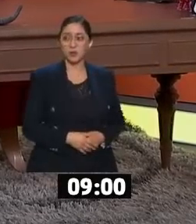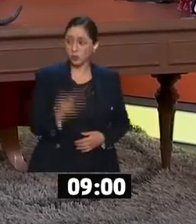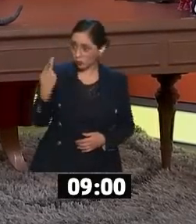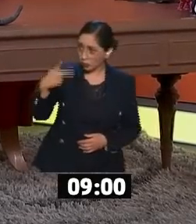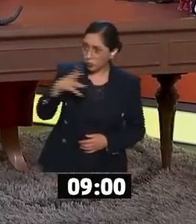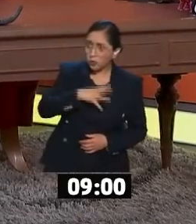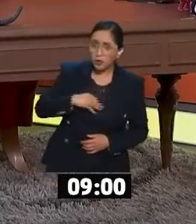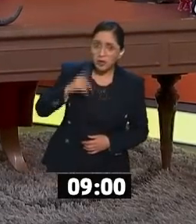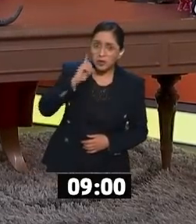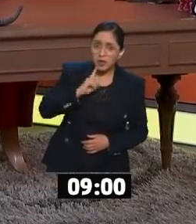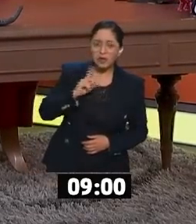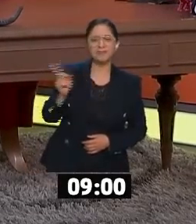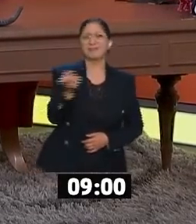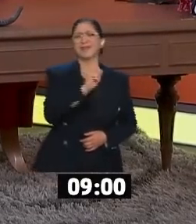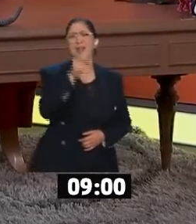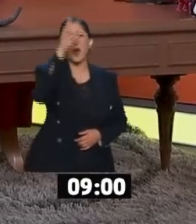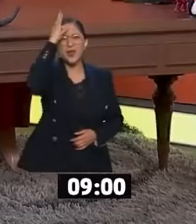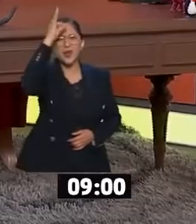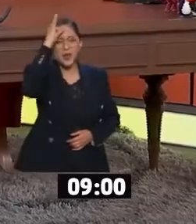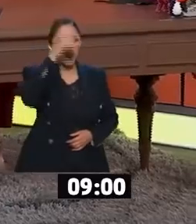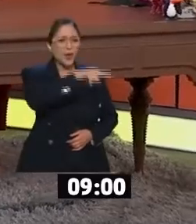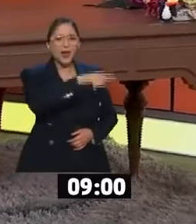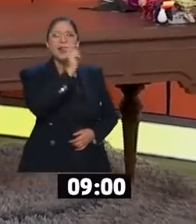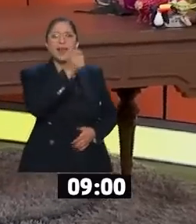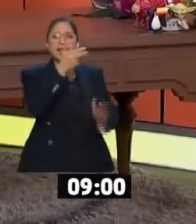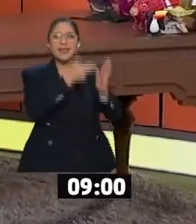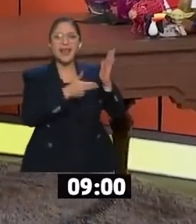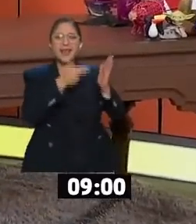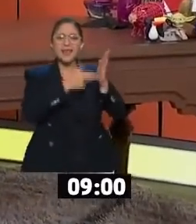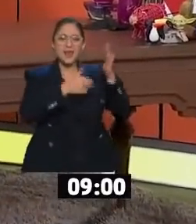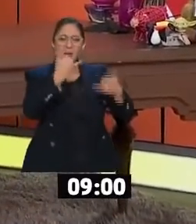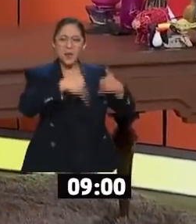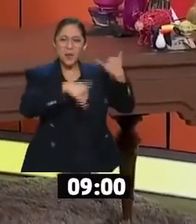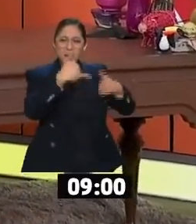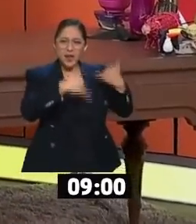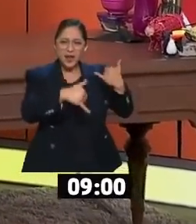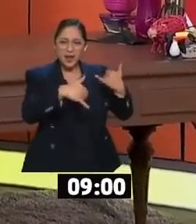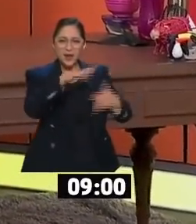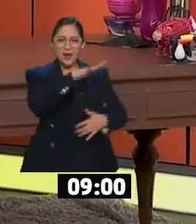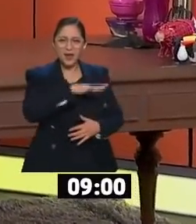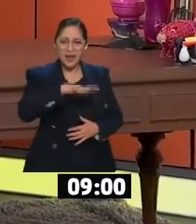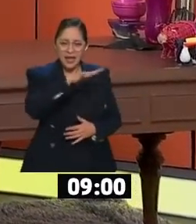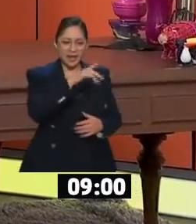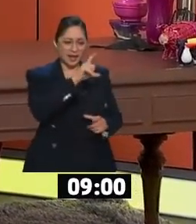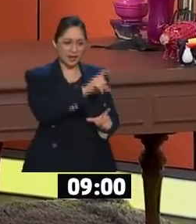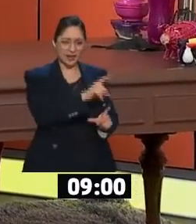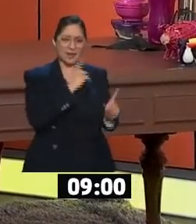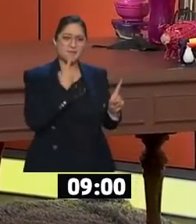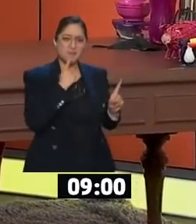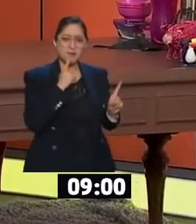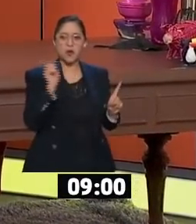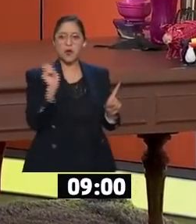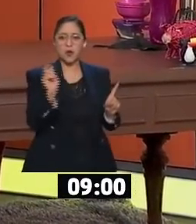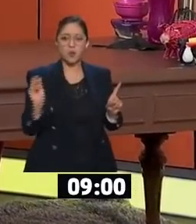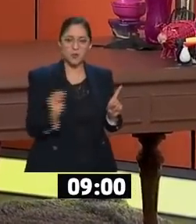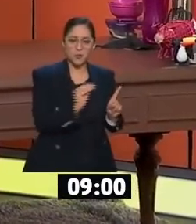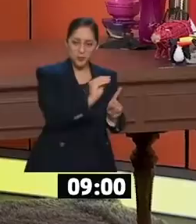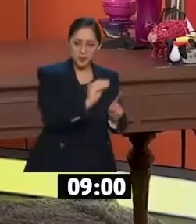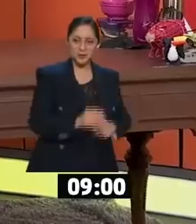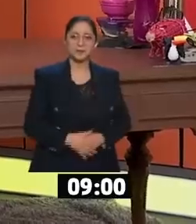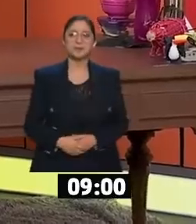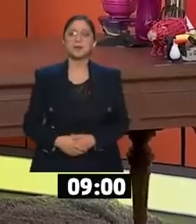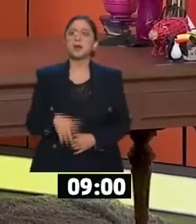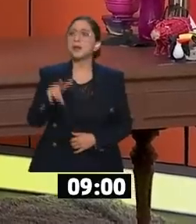muñequita, menso. Del taller de juguetes. Pero del este novio es como, Romaverte. mire, con su overol. ¿Por qué no saluda, señora? Hay